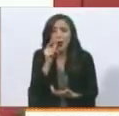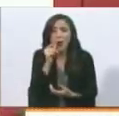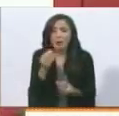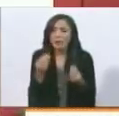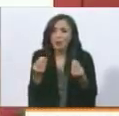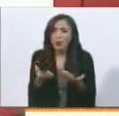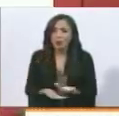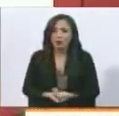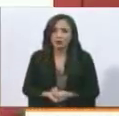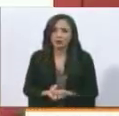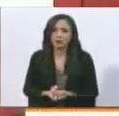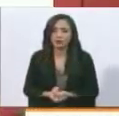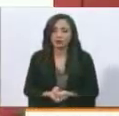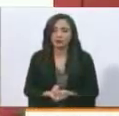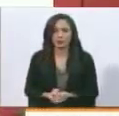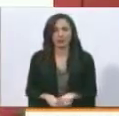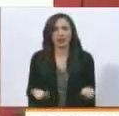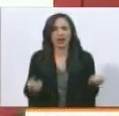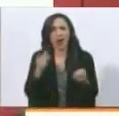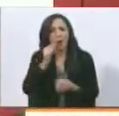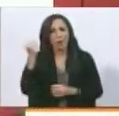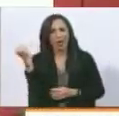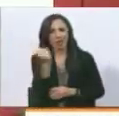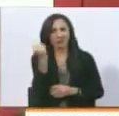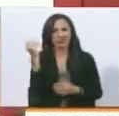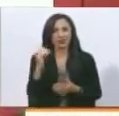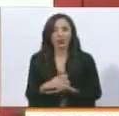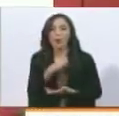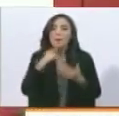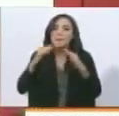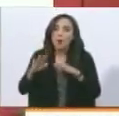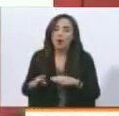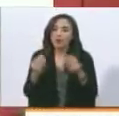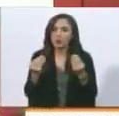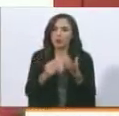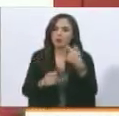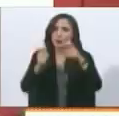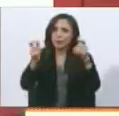También se presume que está allí. Es un asesino, ¿vale? Ahí murieron unas personas